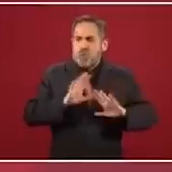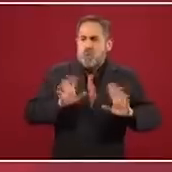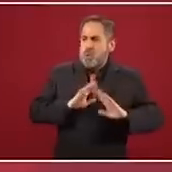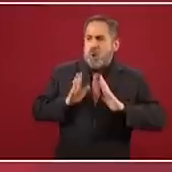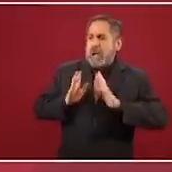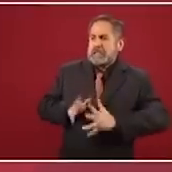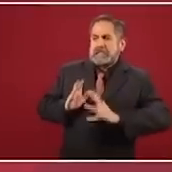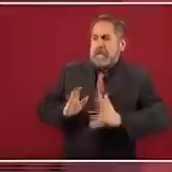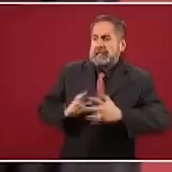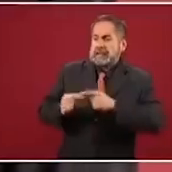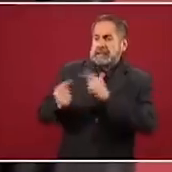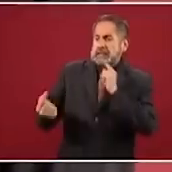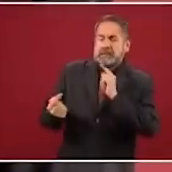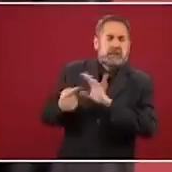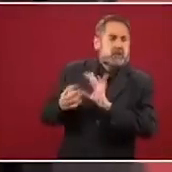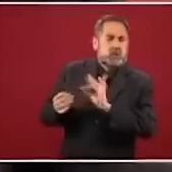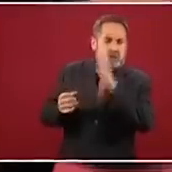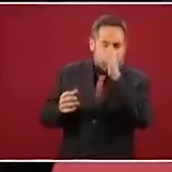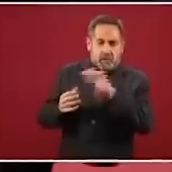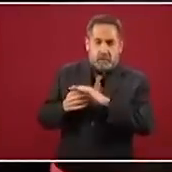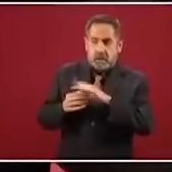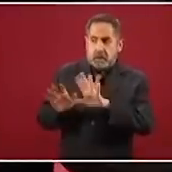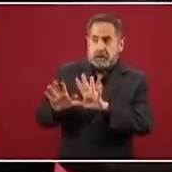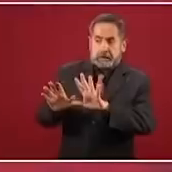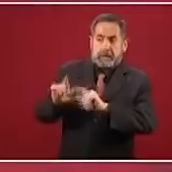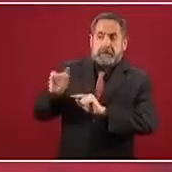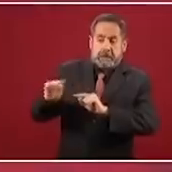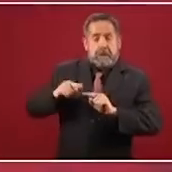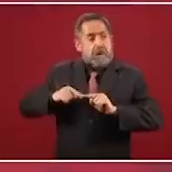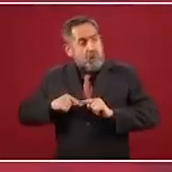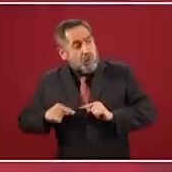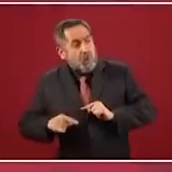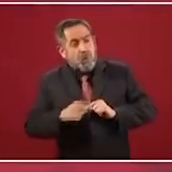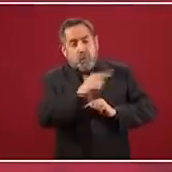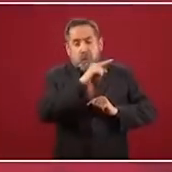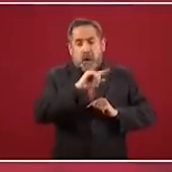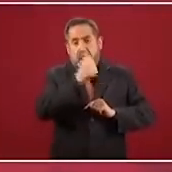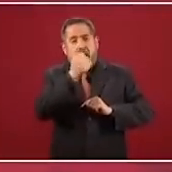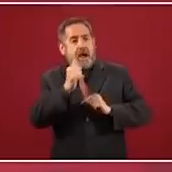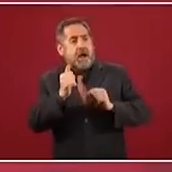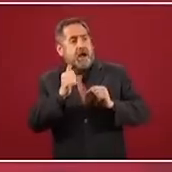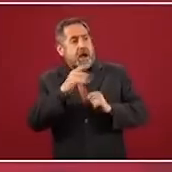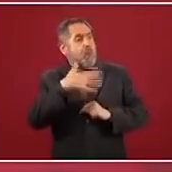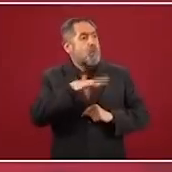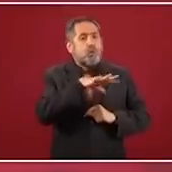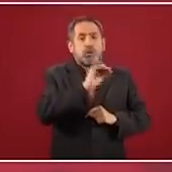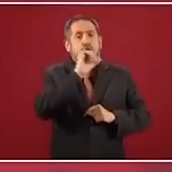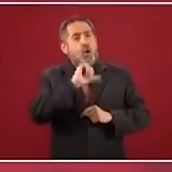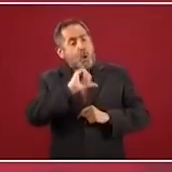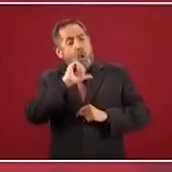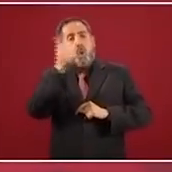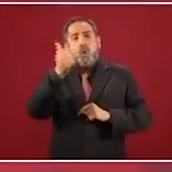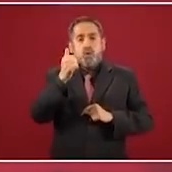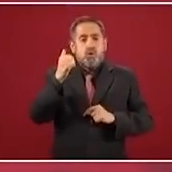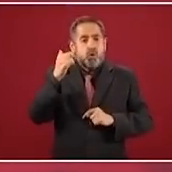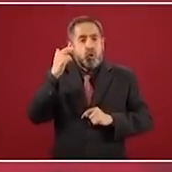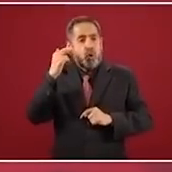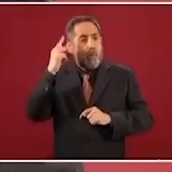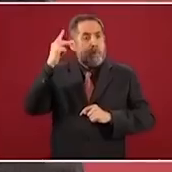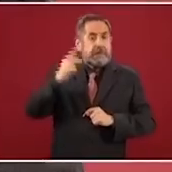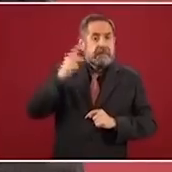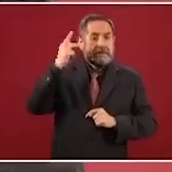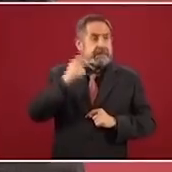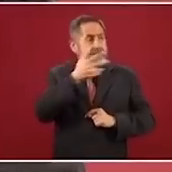se opusieron y fueron hasta el extranjero a buscar a un monarca, a un